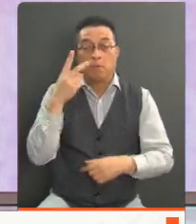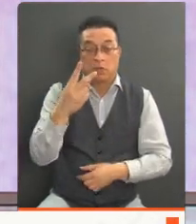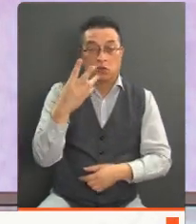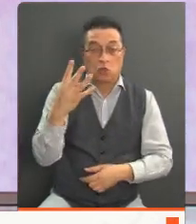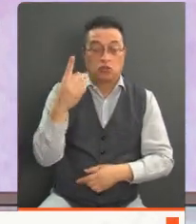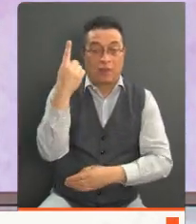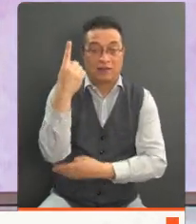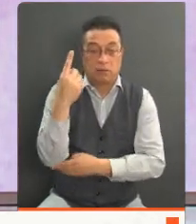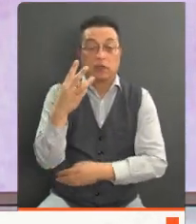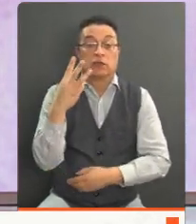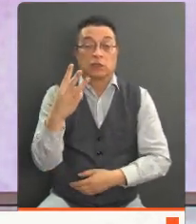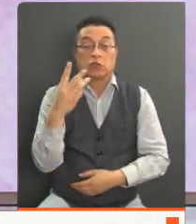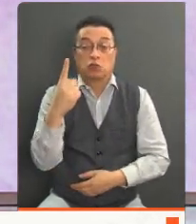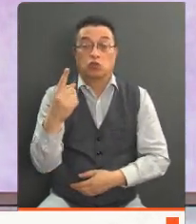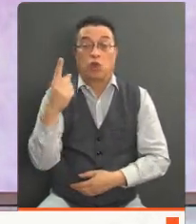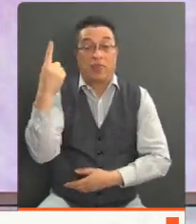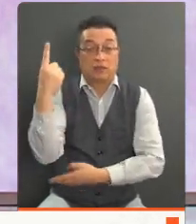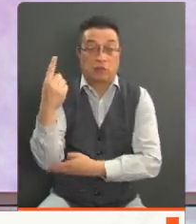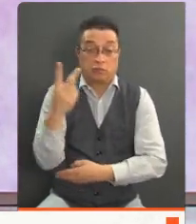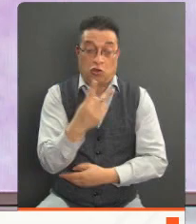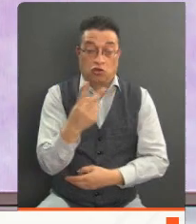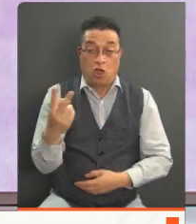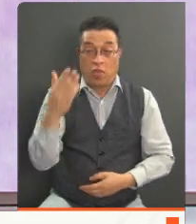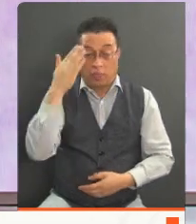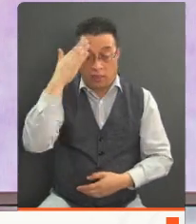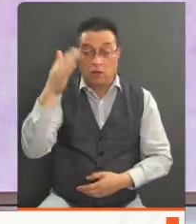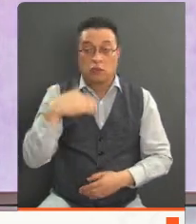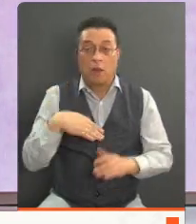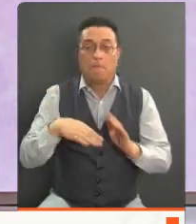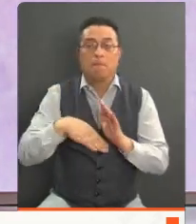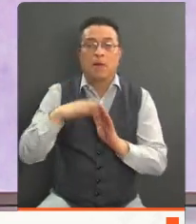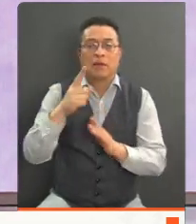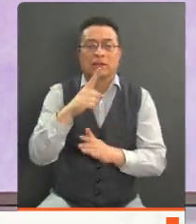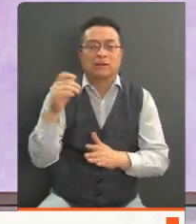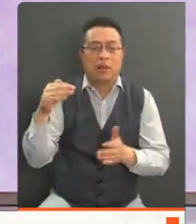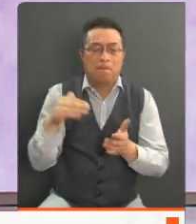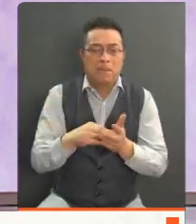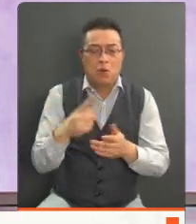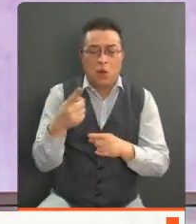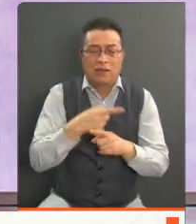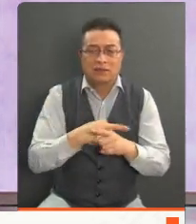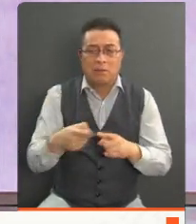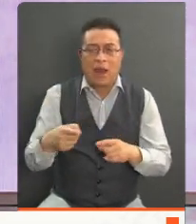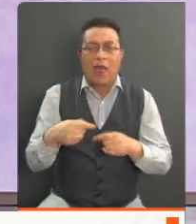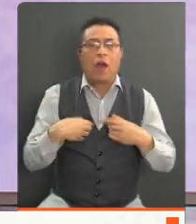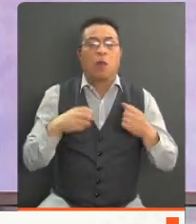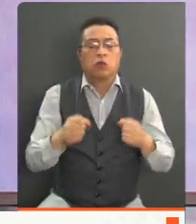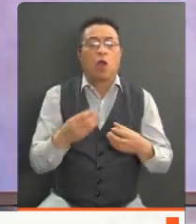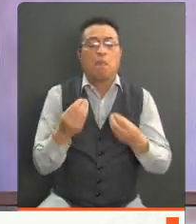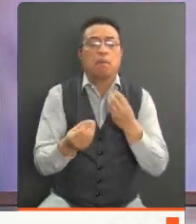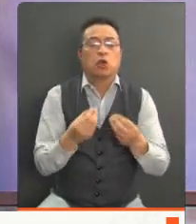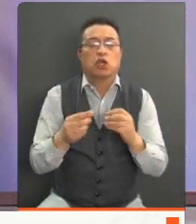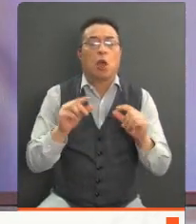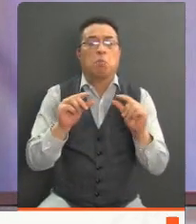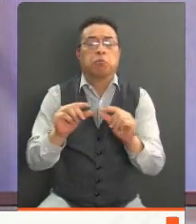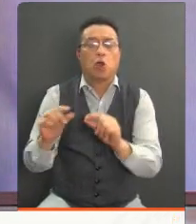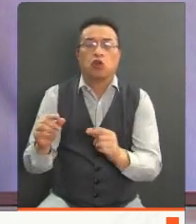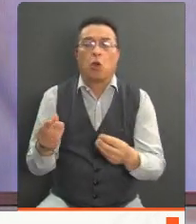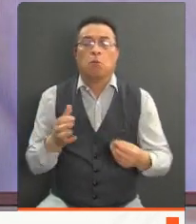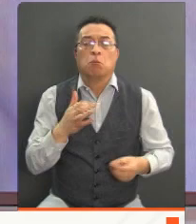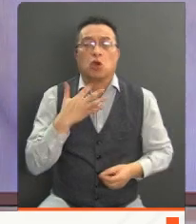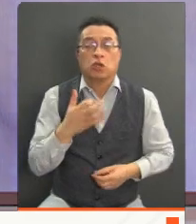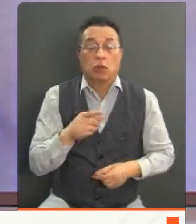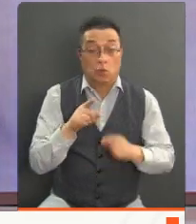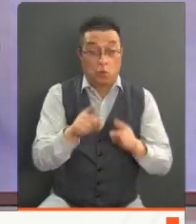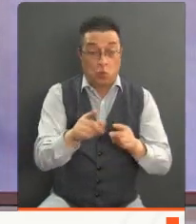31 en el 31 de diciembre pero nosotros hicimos más de servir exámenes por semana cuando te preguntan por qué están haciendo poco pero ustedes